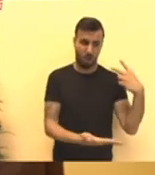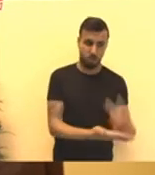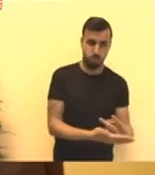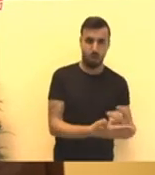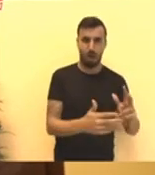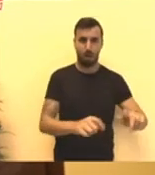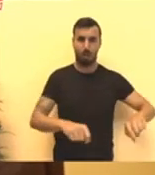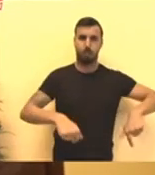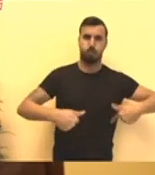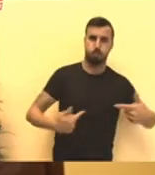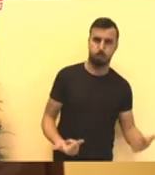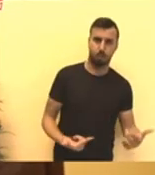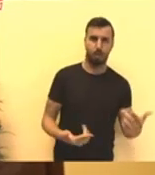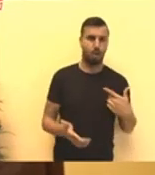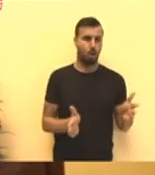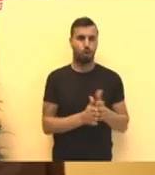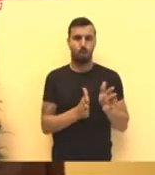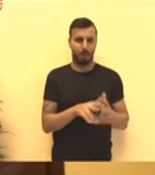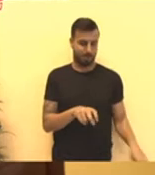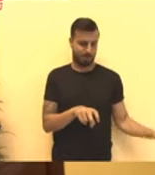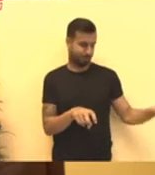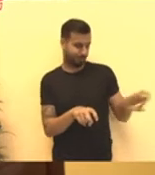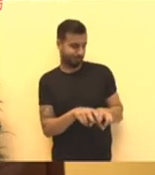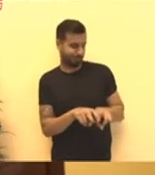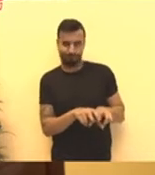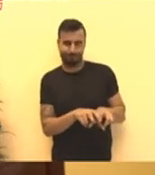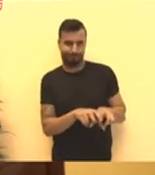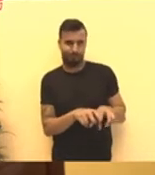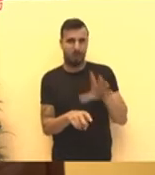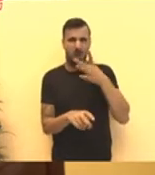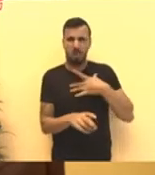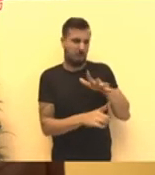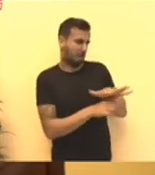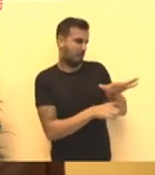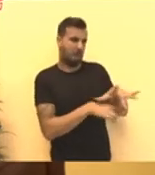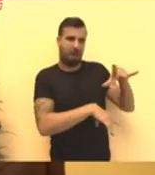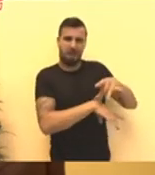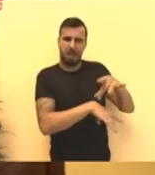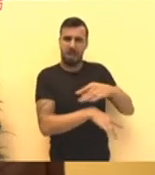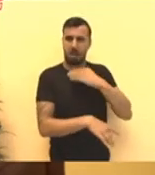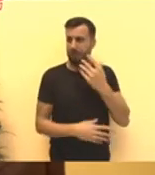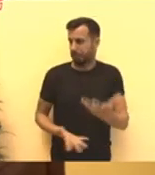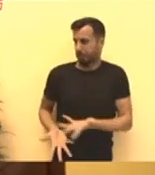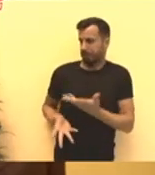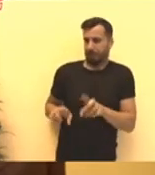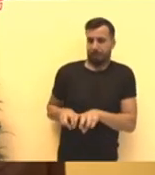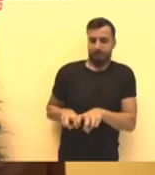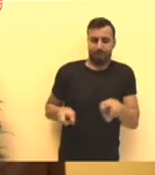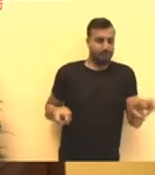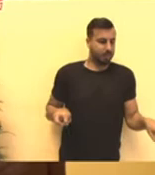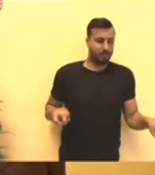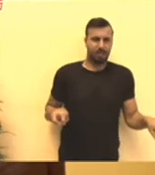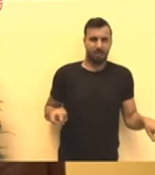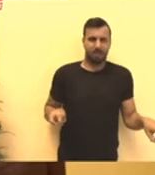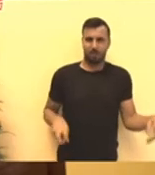Los compañeros no se sentaban a mi lado, porque tenían miedo que se les pegara algo. Decían eso. Eran un